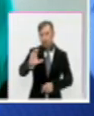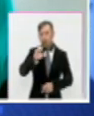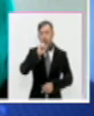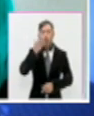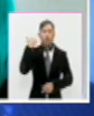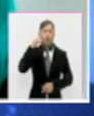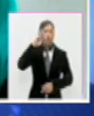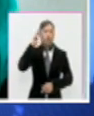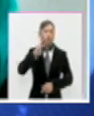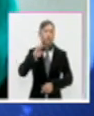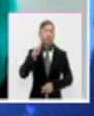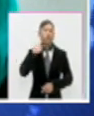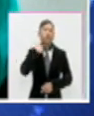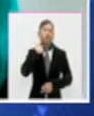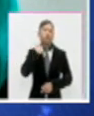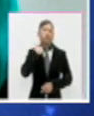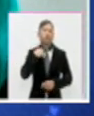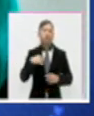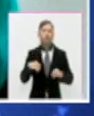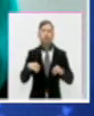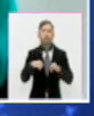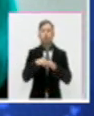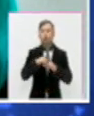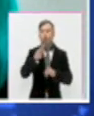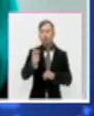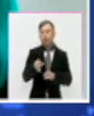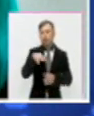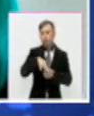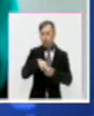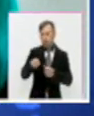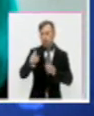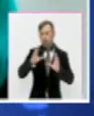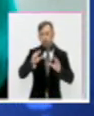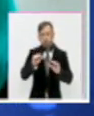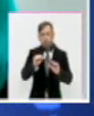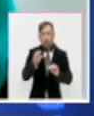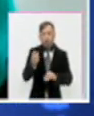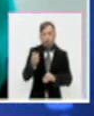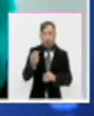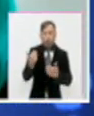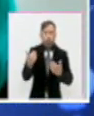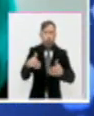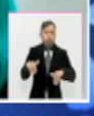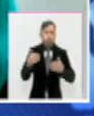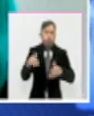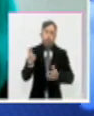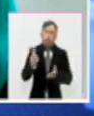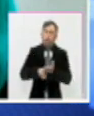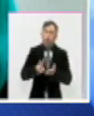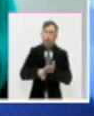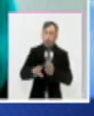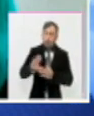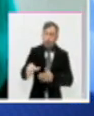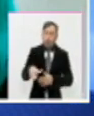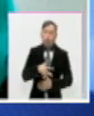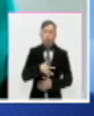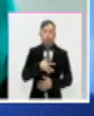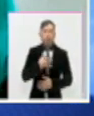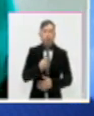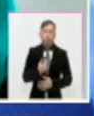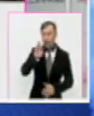y al presidente de ser juez y parte, de ser jugador y árbitro al mismo tiempo.